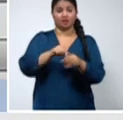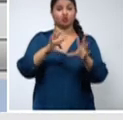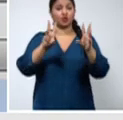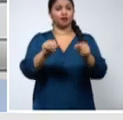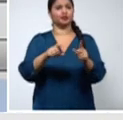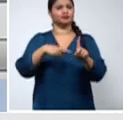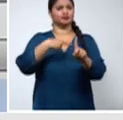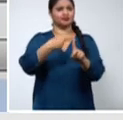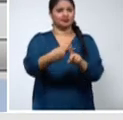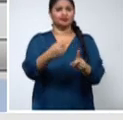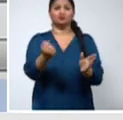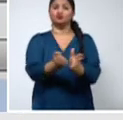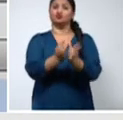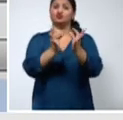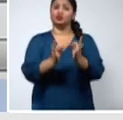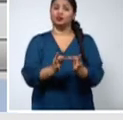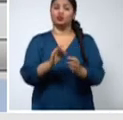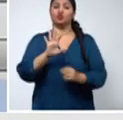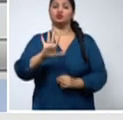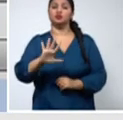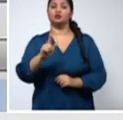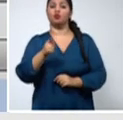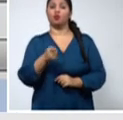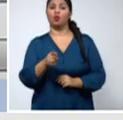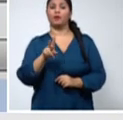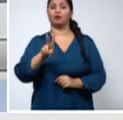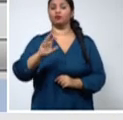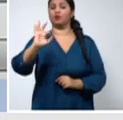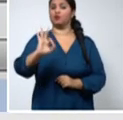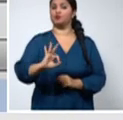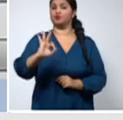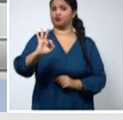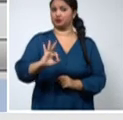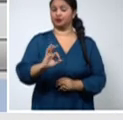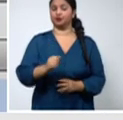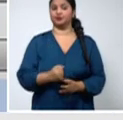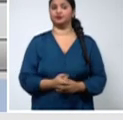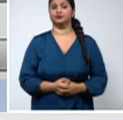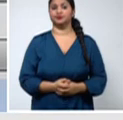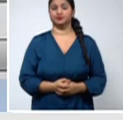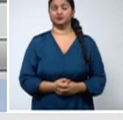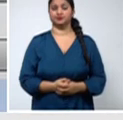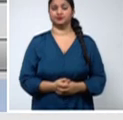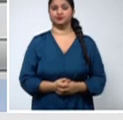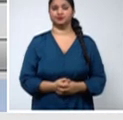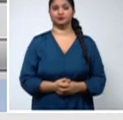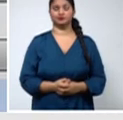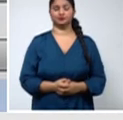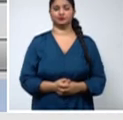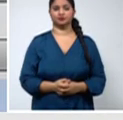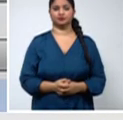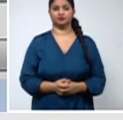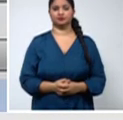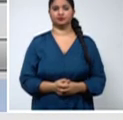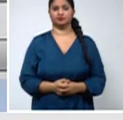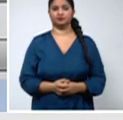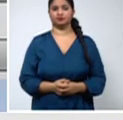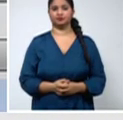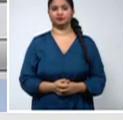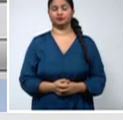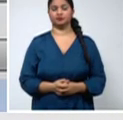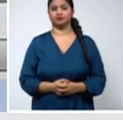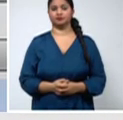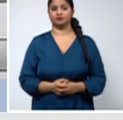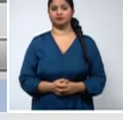de positividad. Pudiéramos decir que una cifra 83 menos que el día anterior,